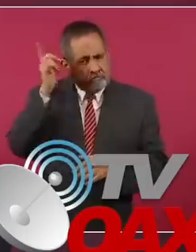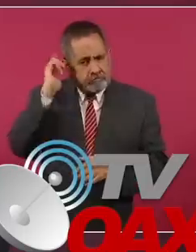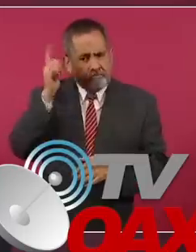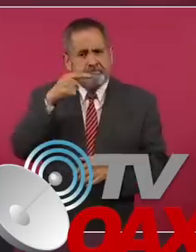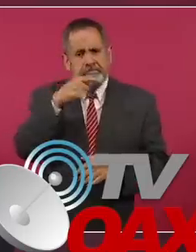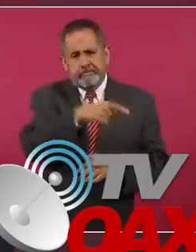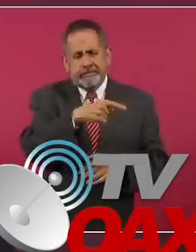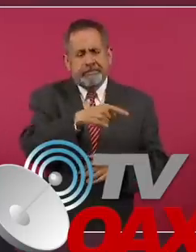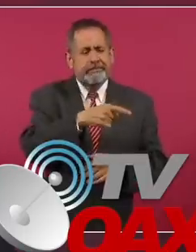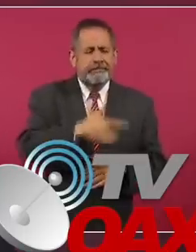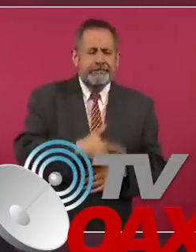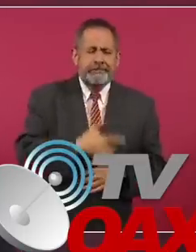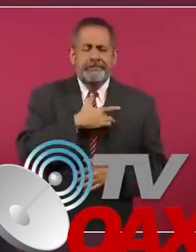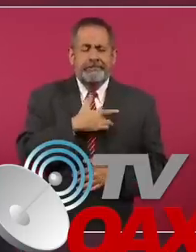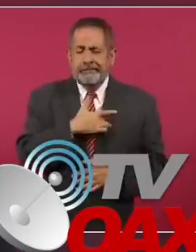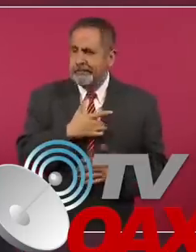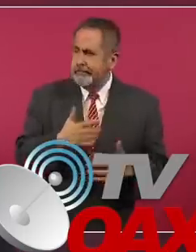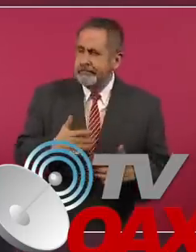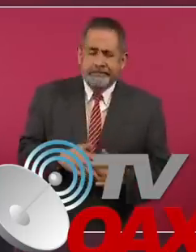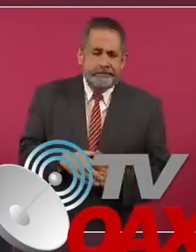y en un momento de